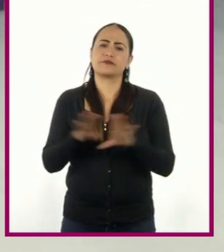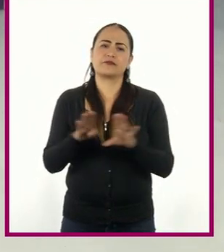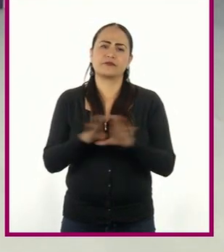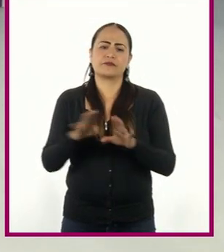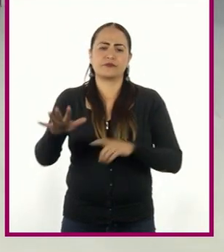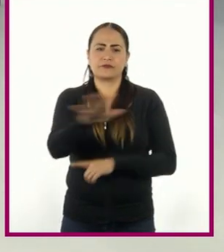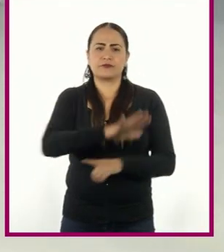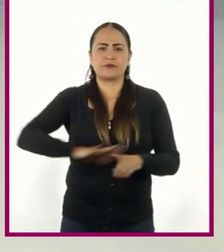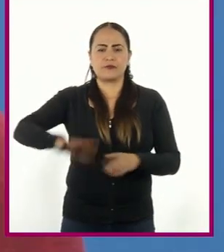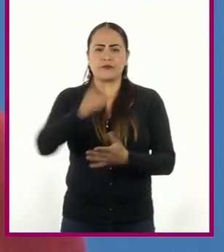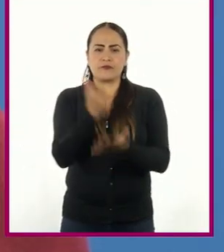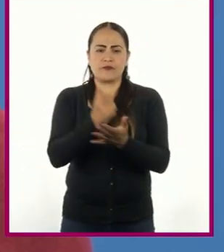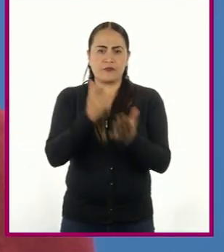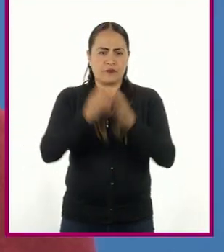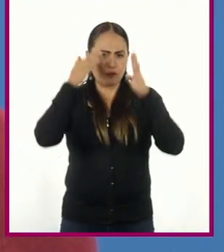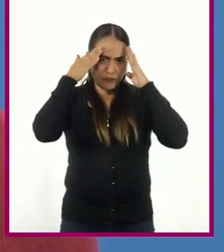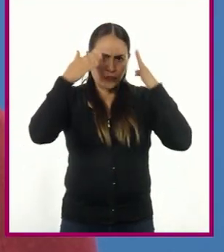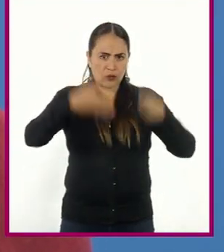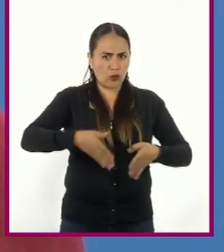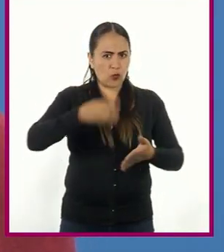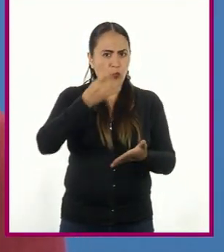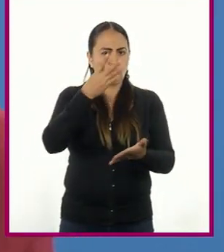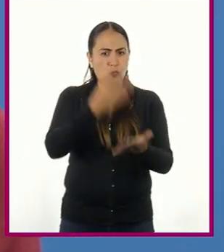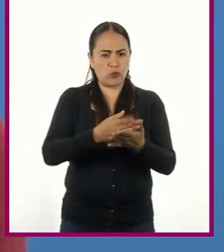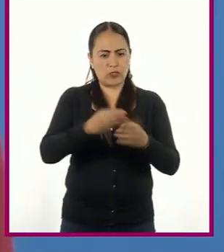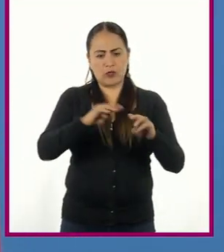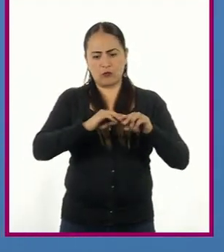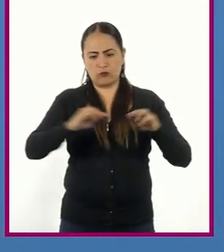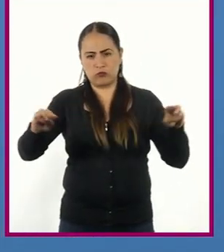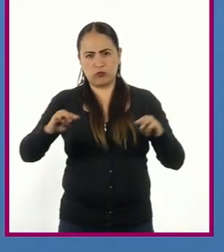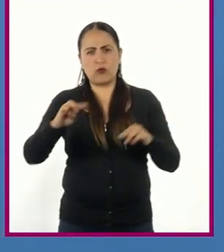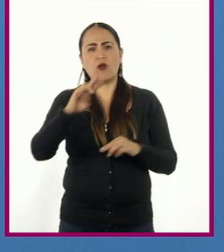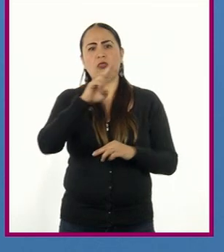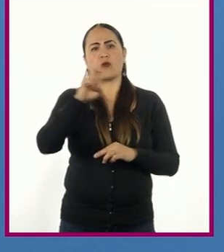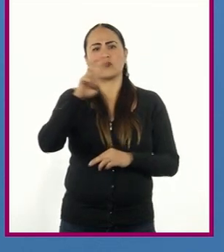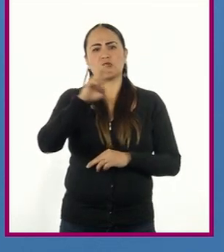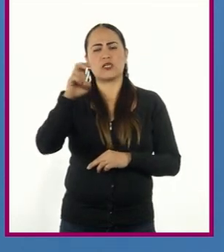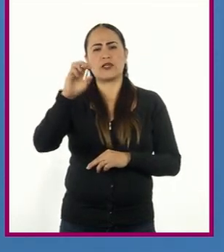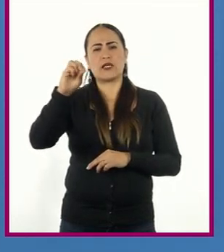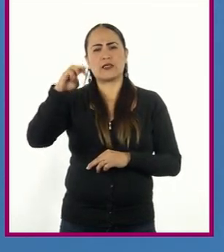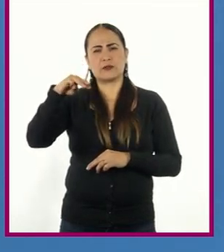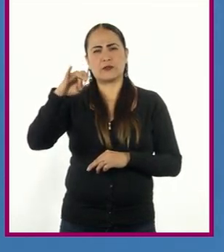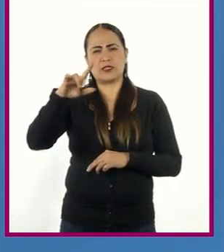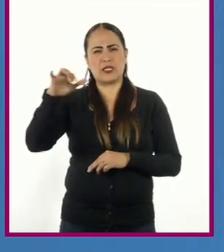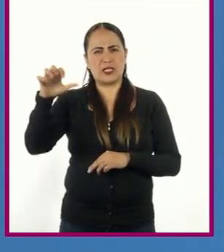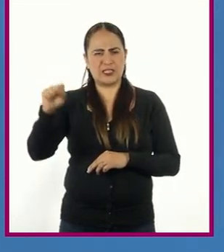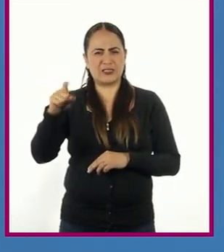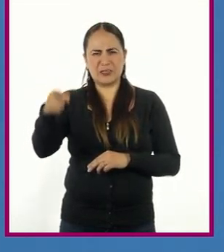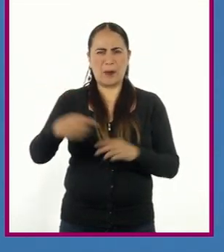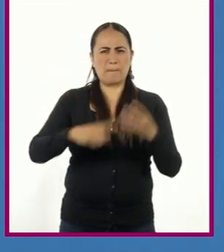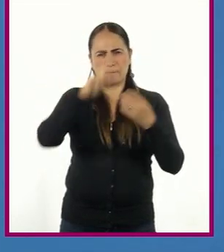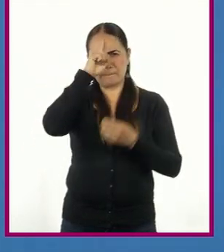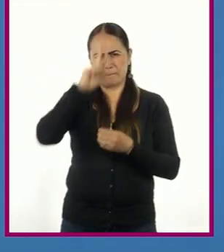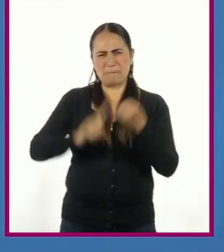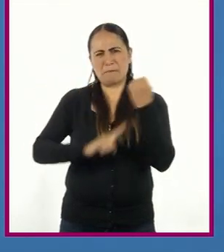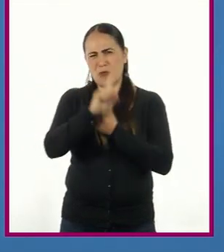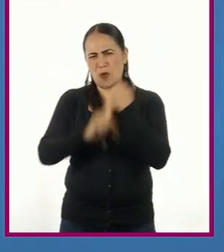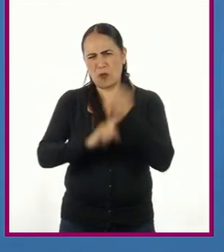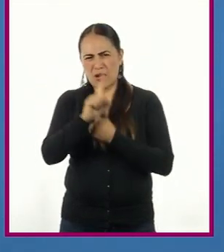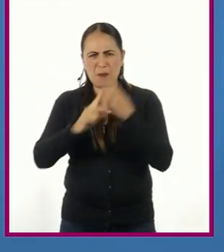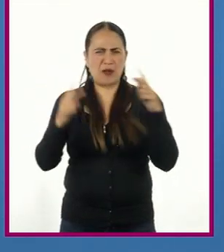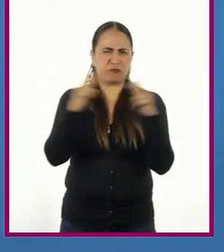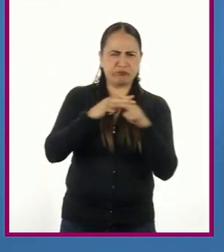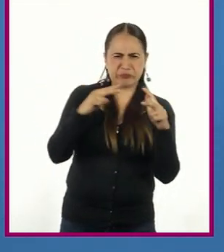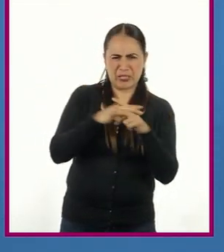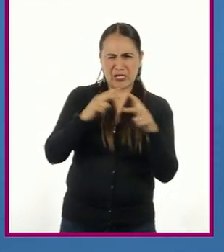zona económica exclusiva, que se extiende a las 200 millas, han influido en el aumento de litigios por el territorio marítimo. Para